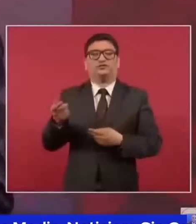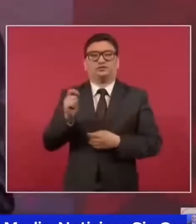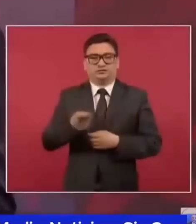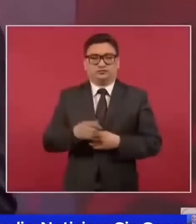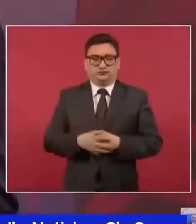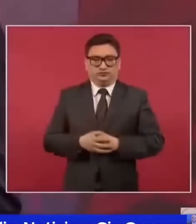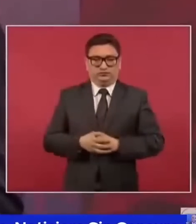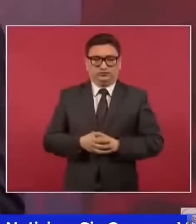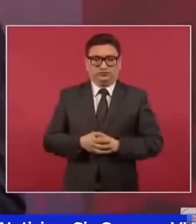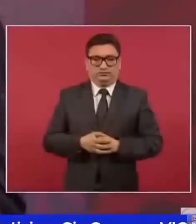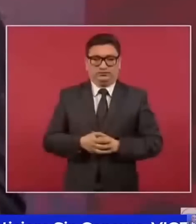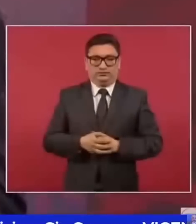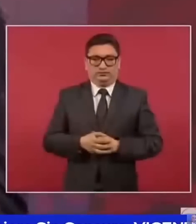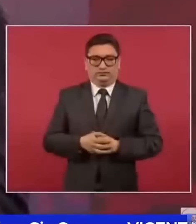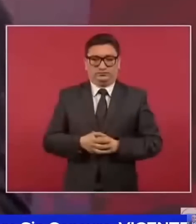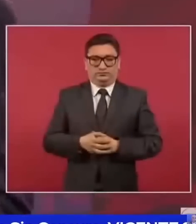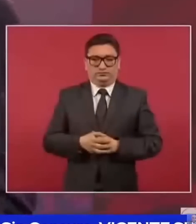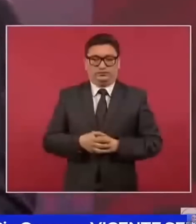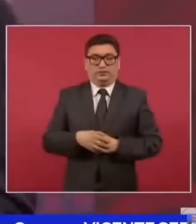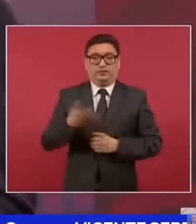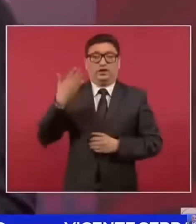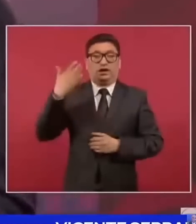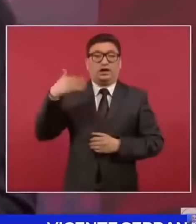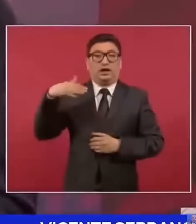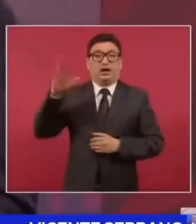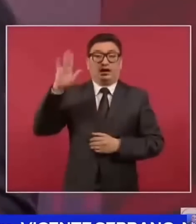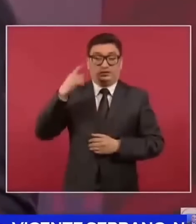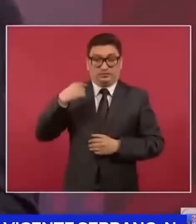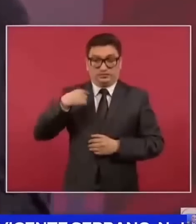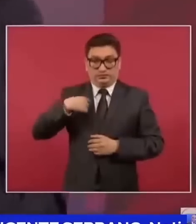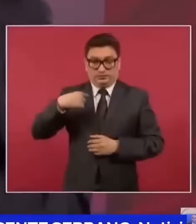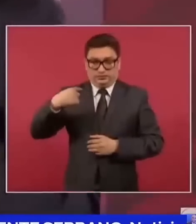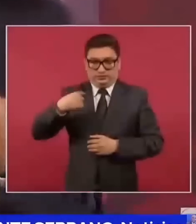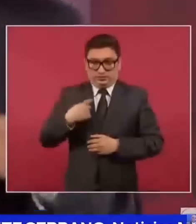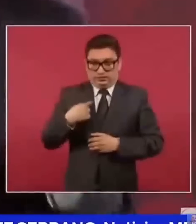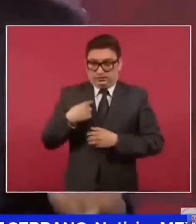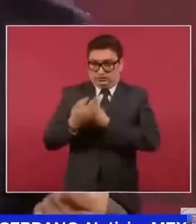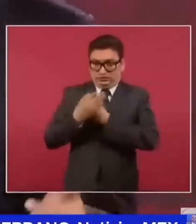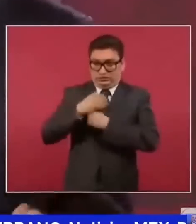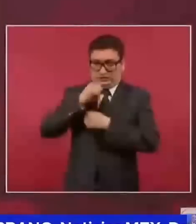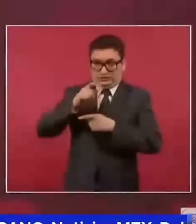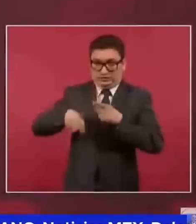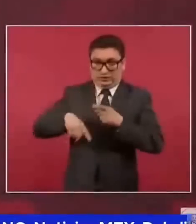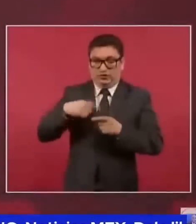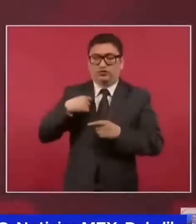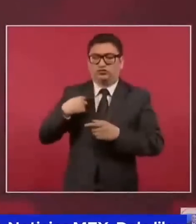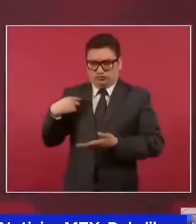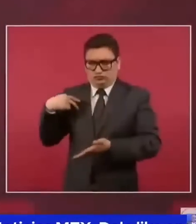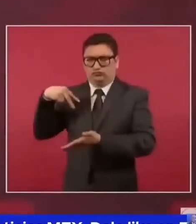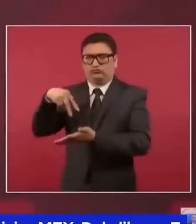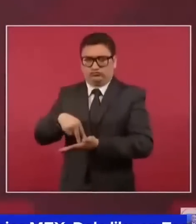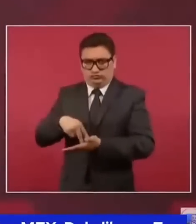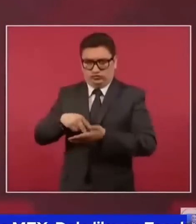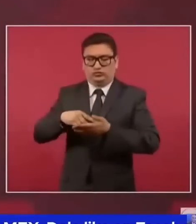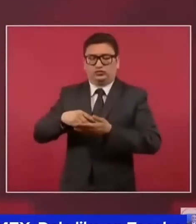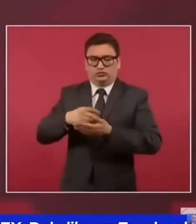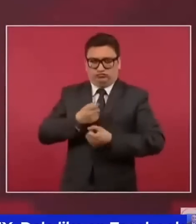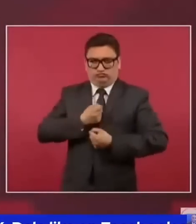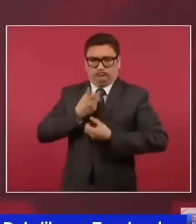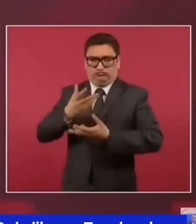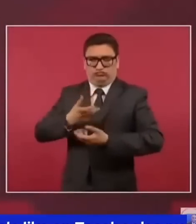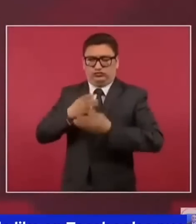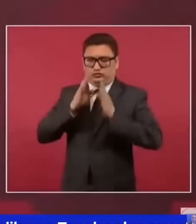Cuando me desaforaron, me tocó ir a declarar